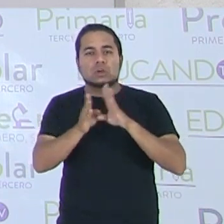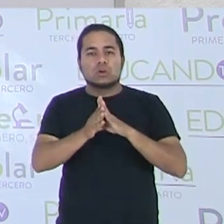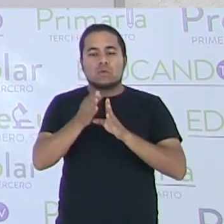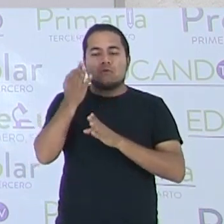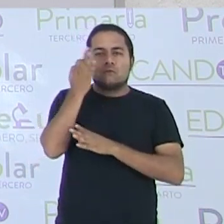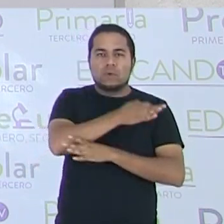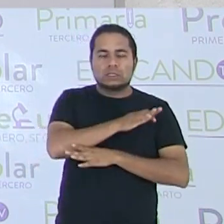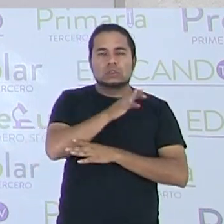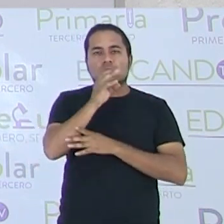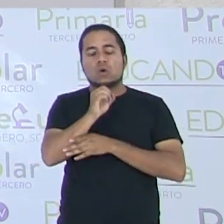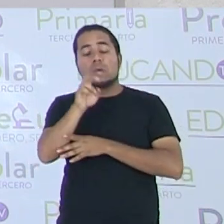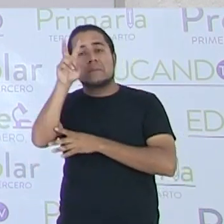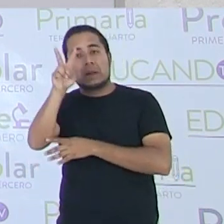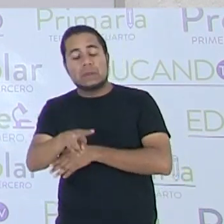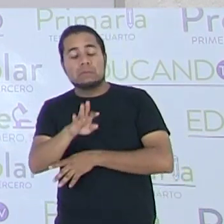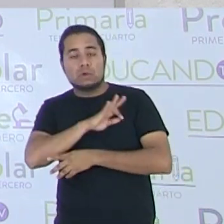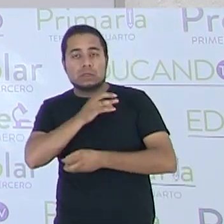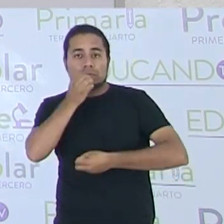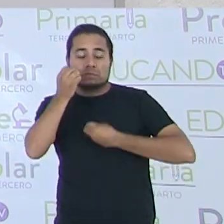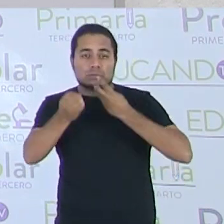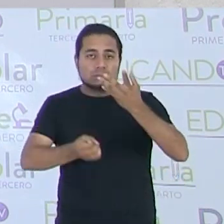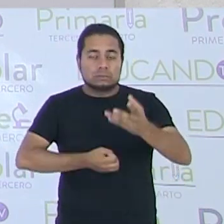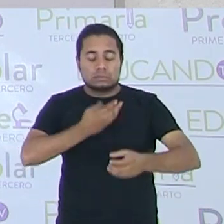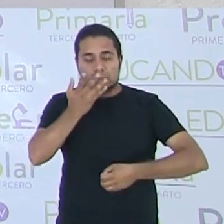y de manera literal.